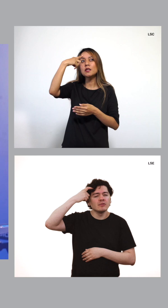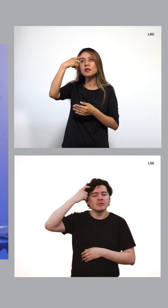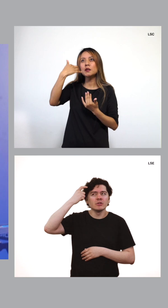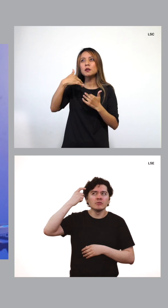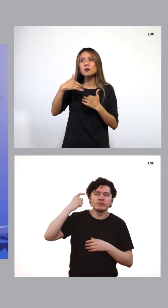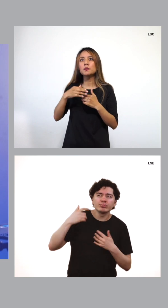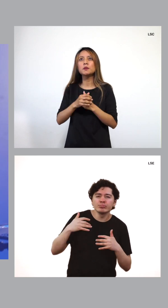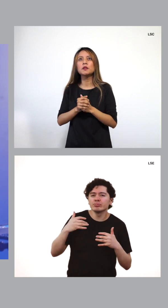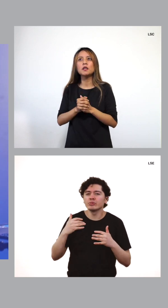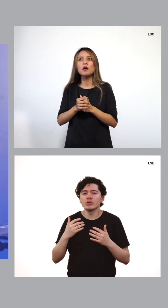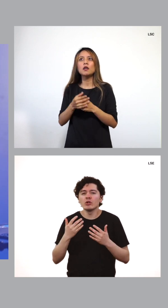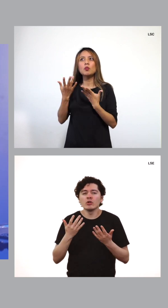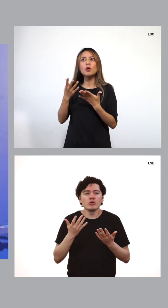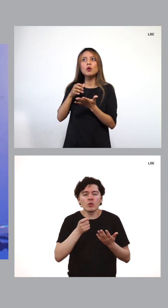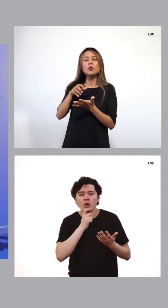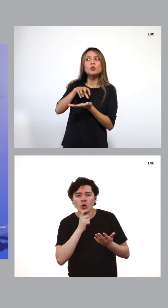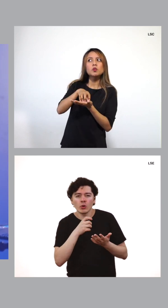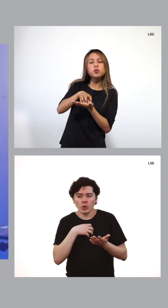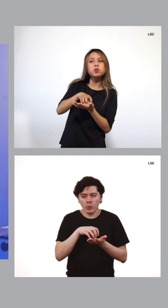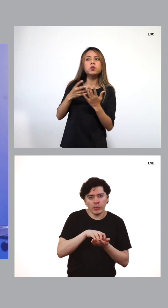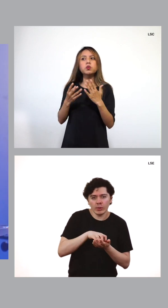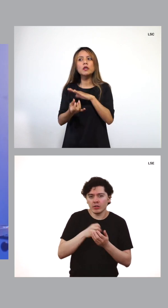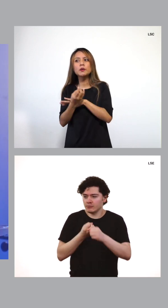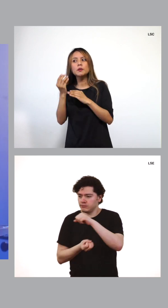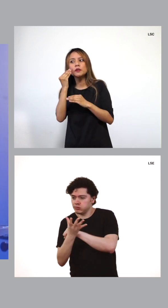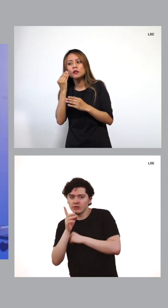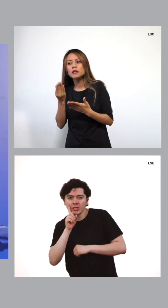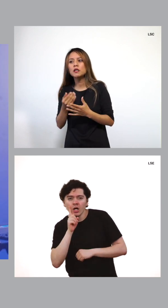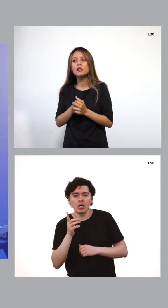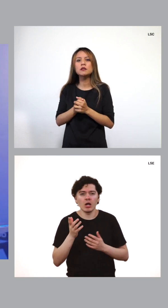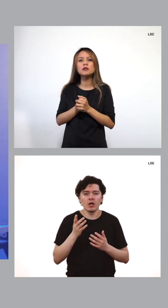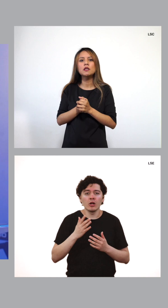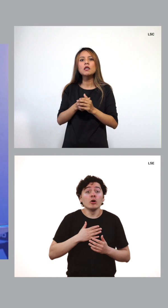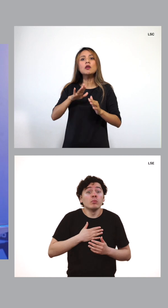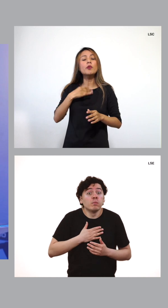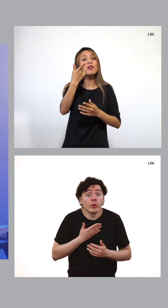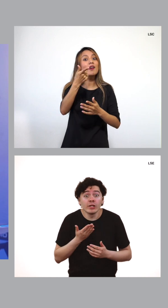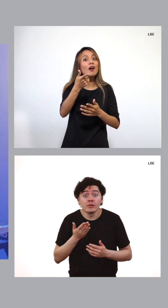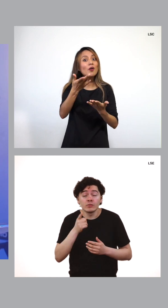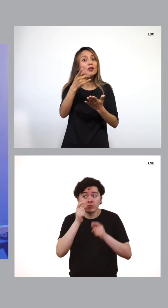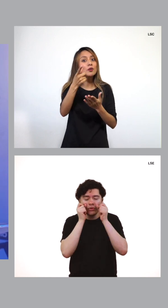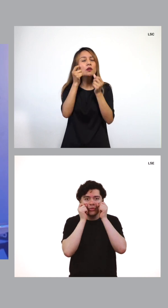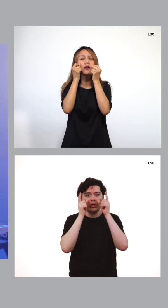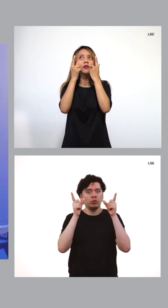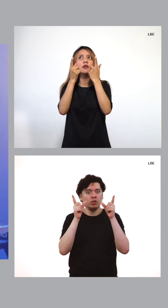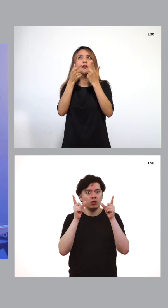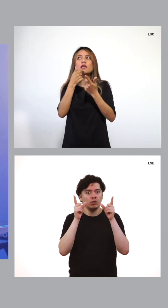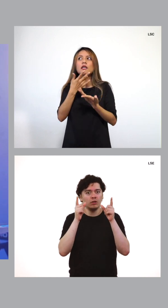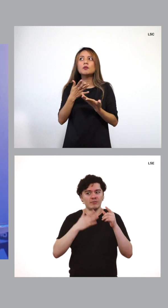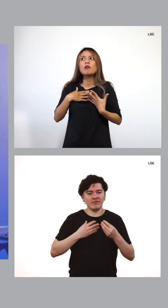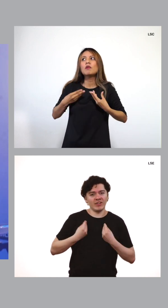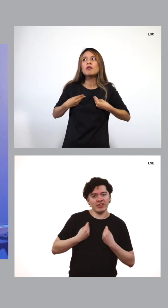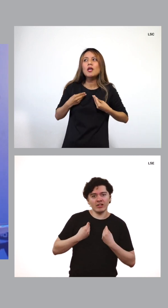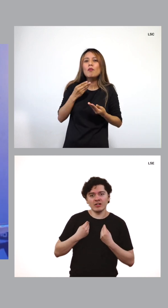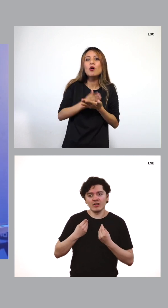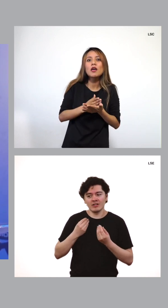las hacemos nuestras, nos las quedamos. Y hay tantas cosas, estoy convencido que ahora mismo te estás dando cuenta que hay tantas cosas que has dejado de hacer